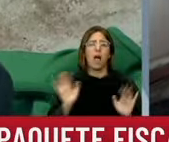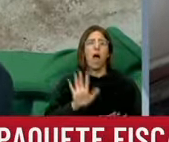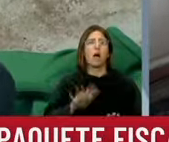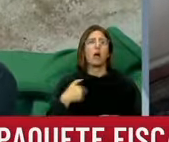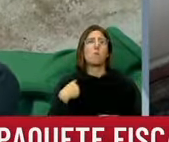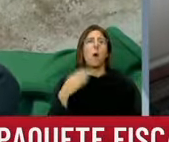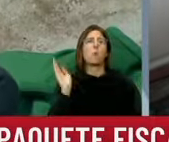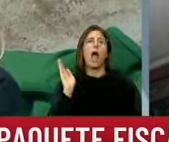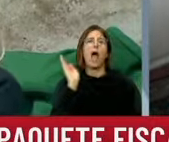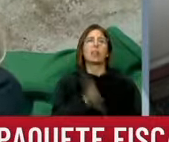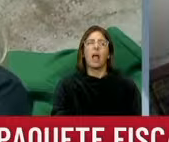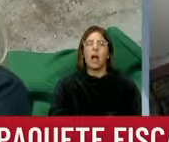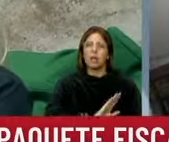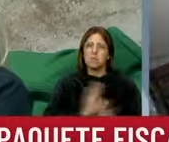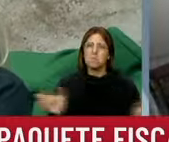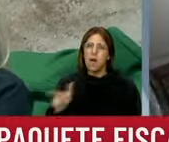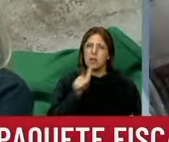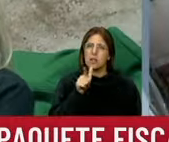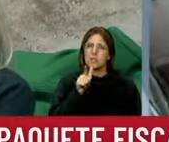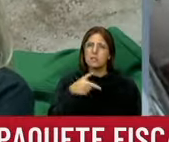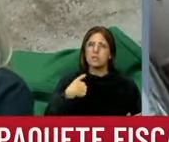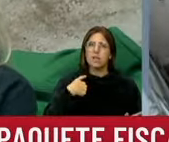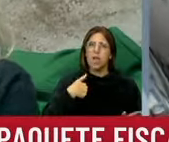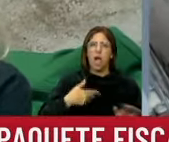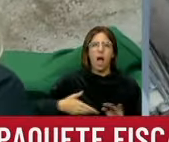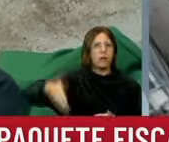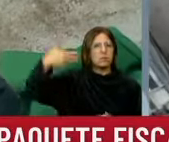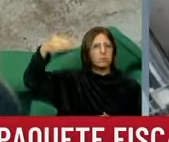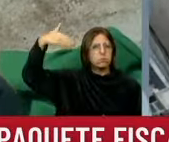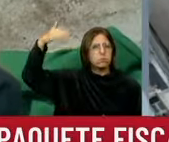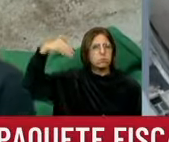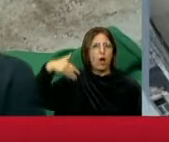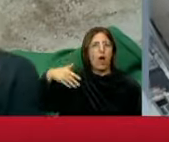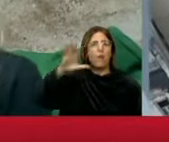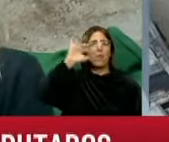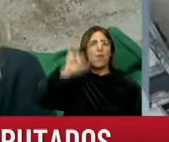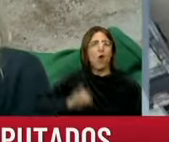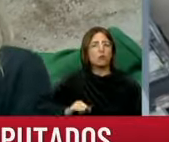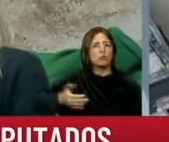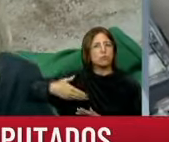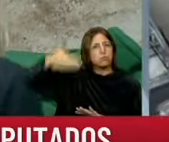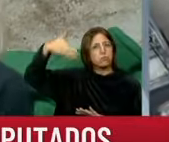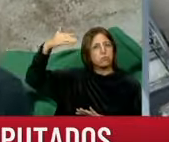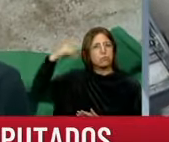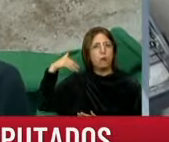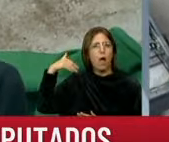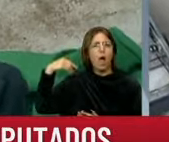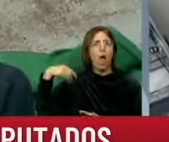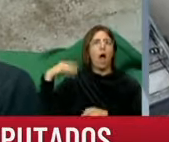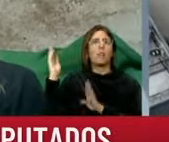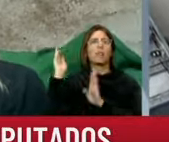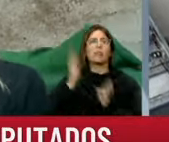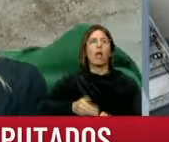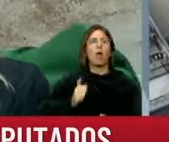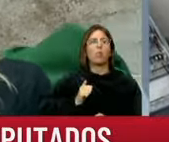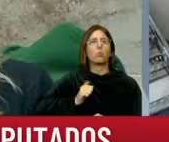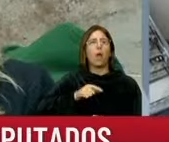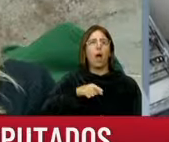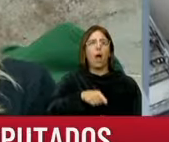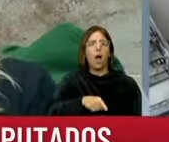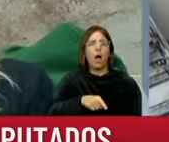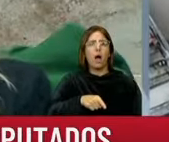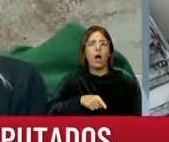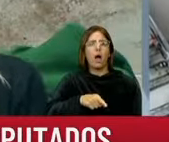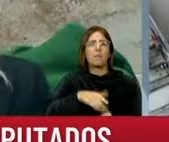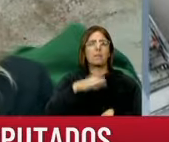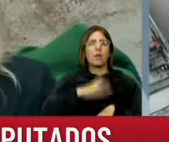efectivamente esta gente ya no está más. Cuando te dicen que Javi está loco, mirás un videíto de